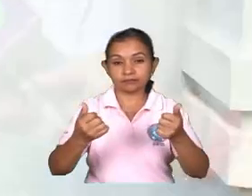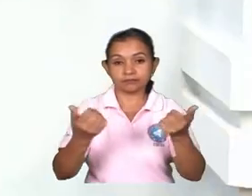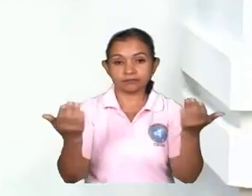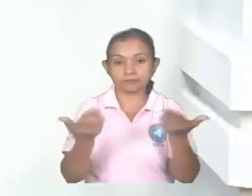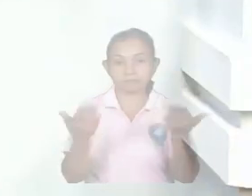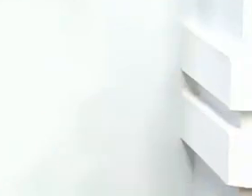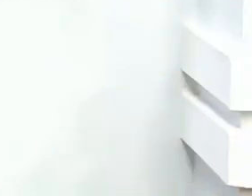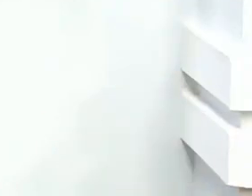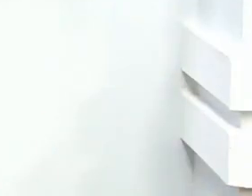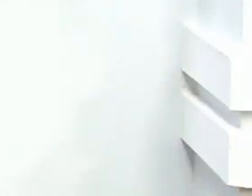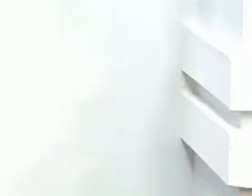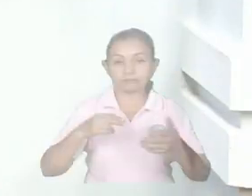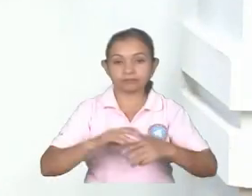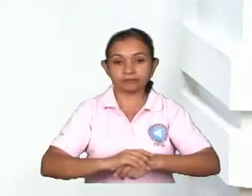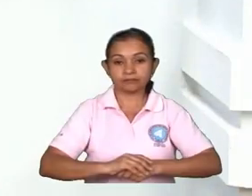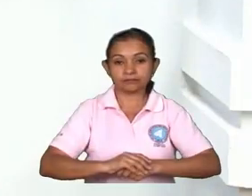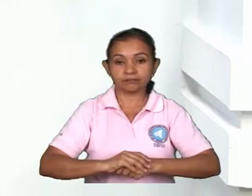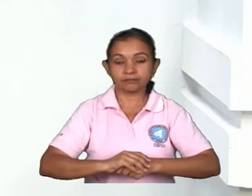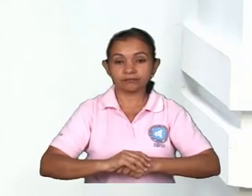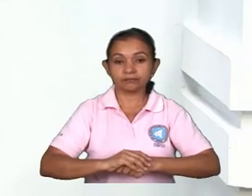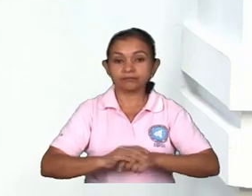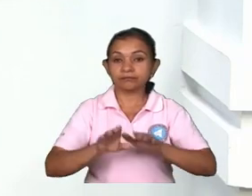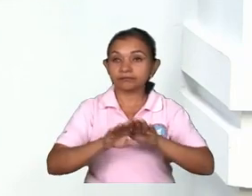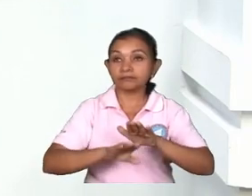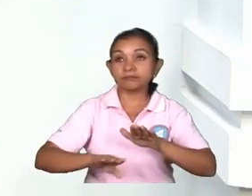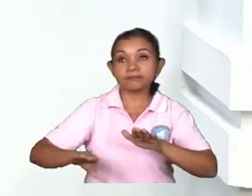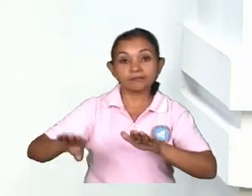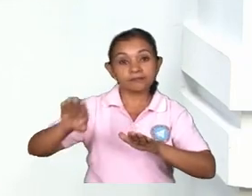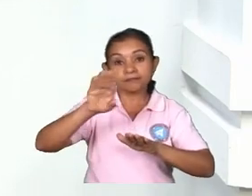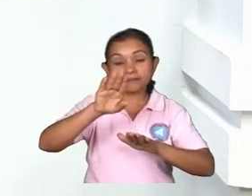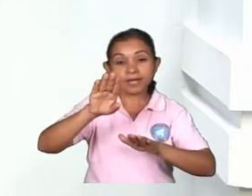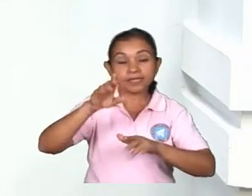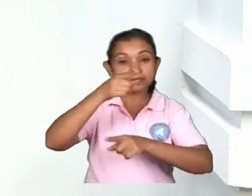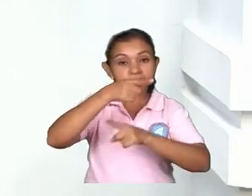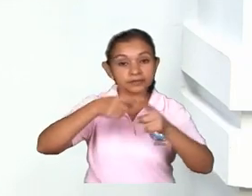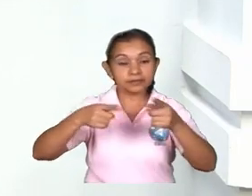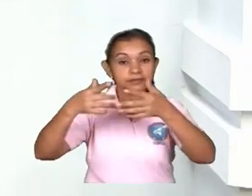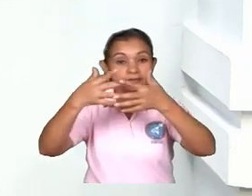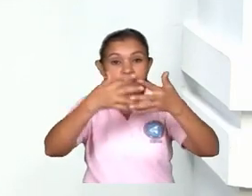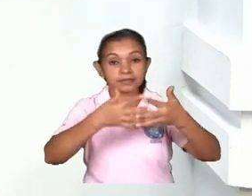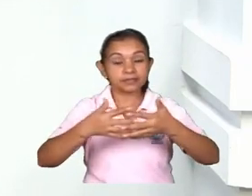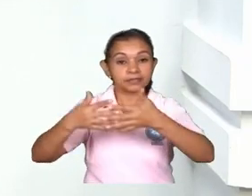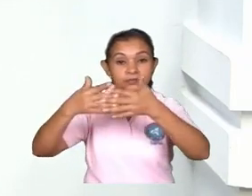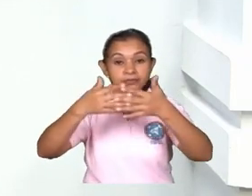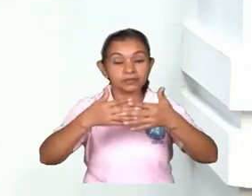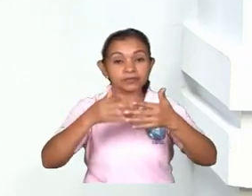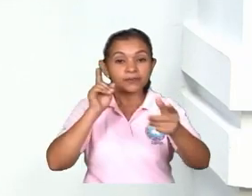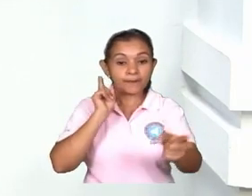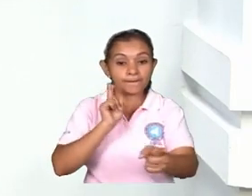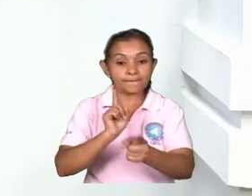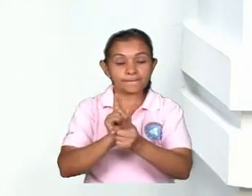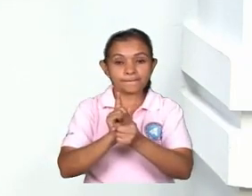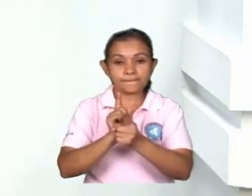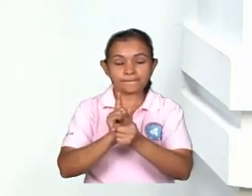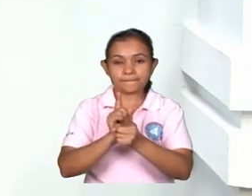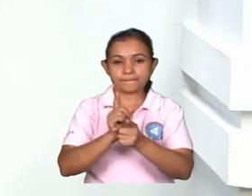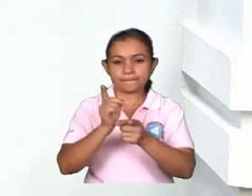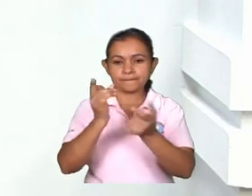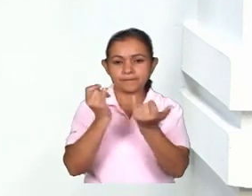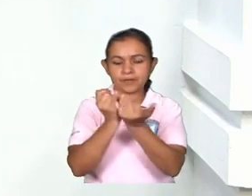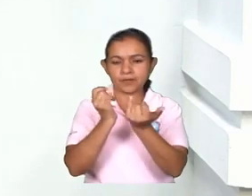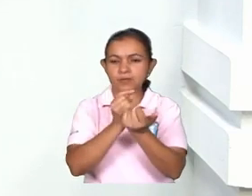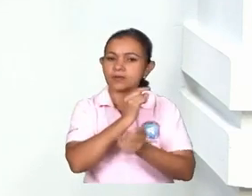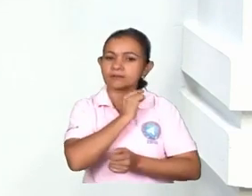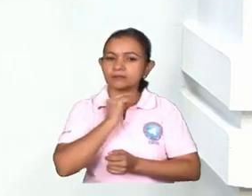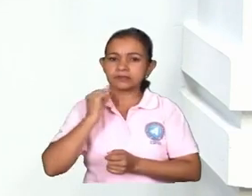nuestro... Más de la mitad de la diócesis en Estados Unidos han identificado a sacerdotes católicos